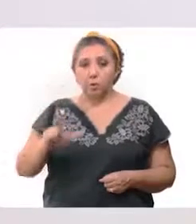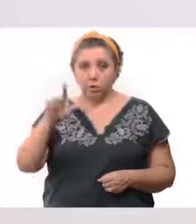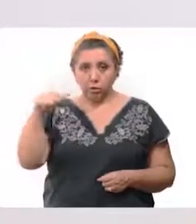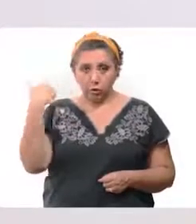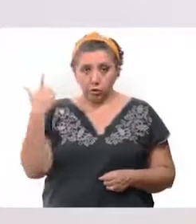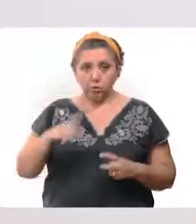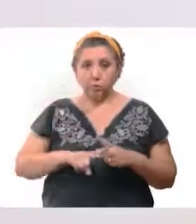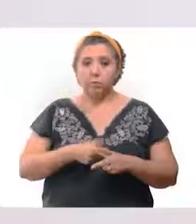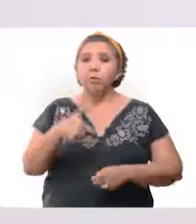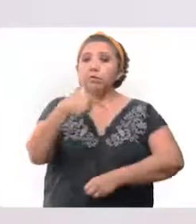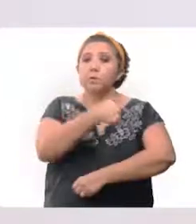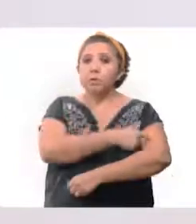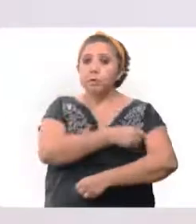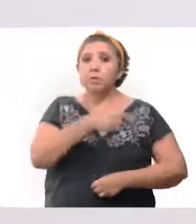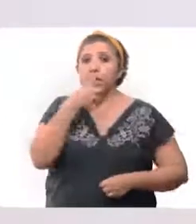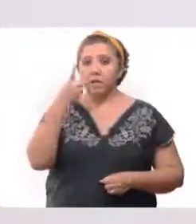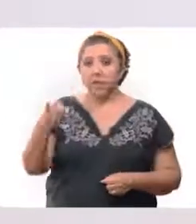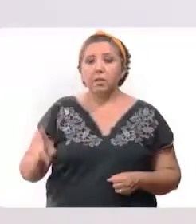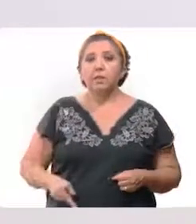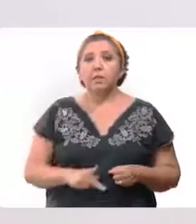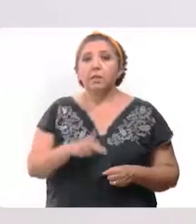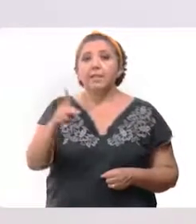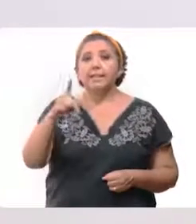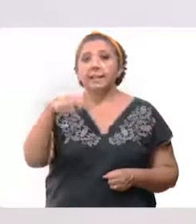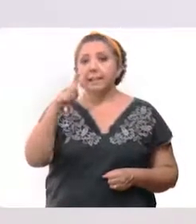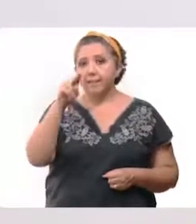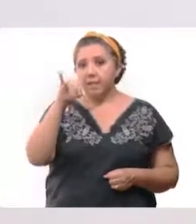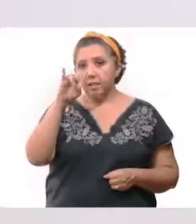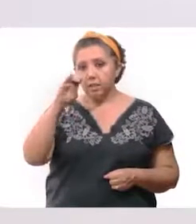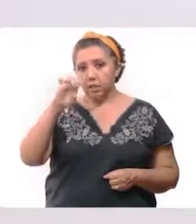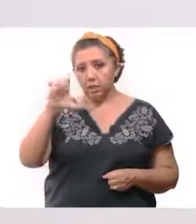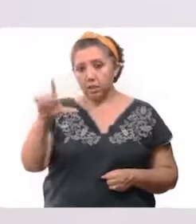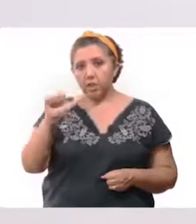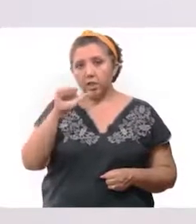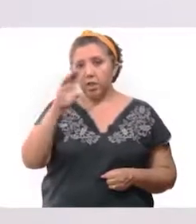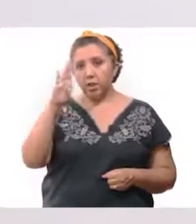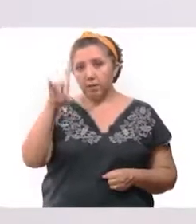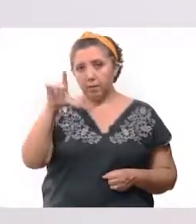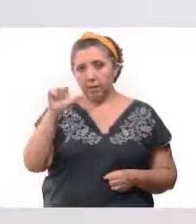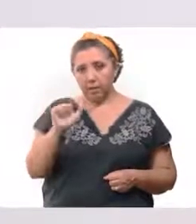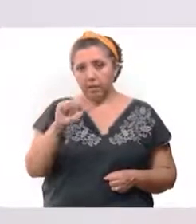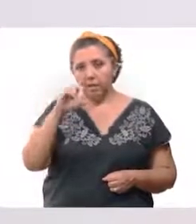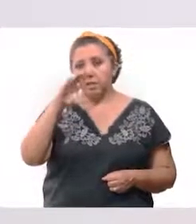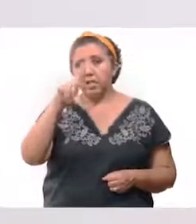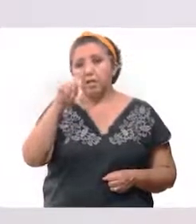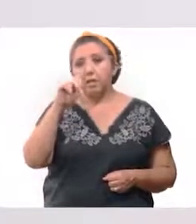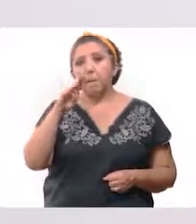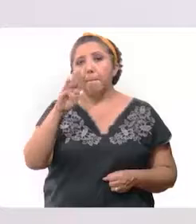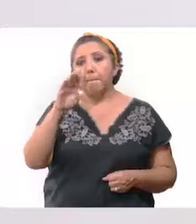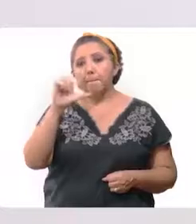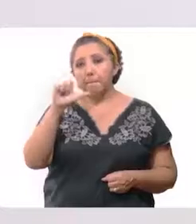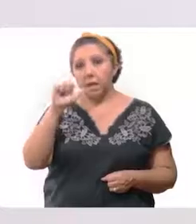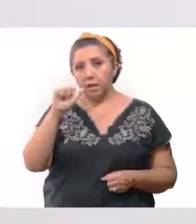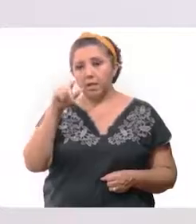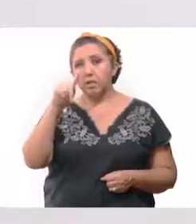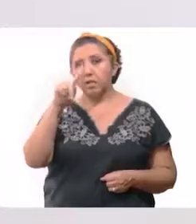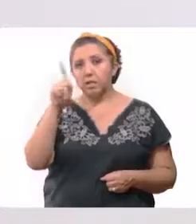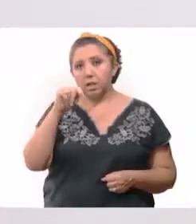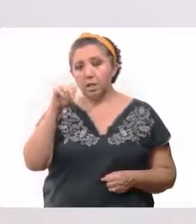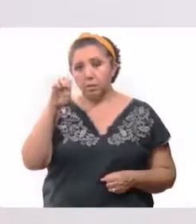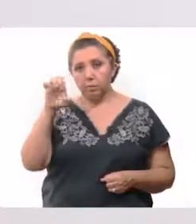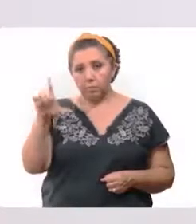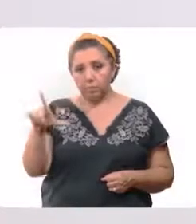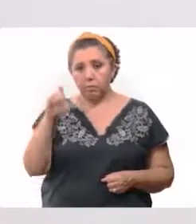la aplicación de vacunas para adultos mayores de los municipios de Quinchil, Abalá, Cantamayec, Chaxinquín, Baca, Tzemul,